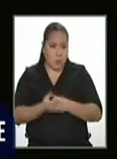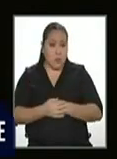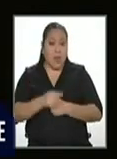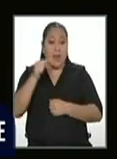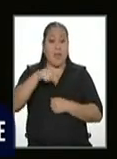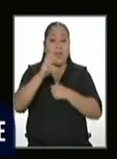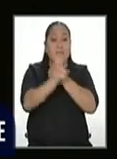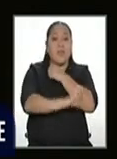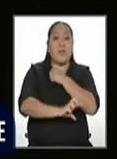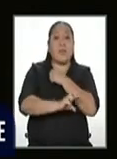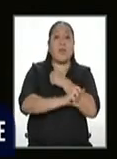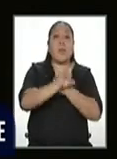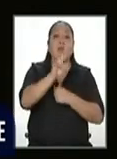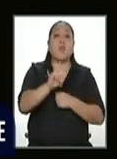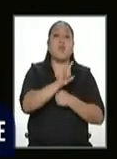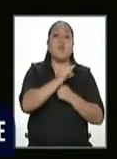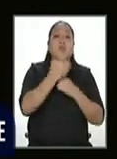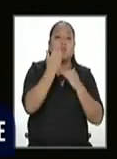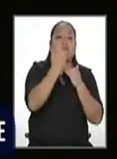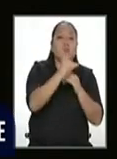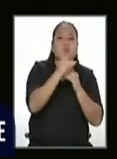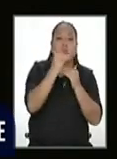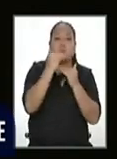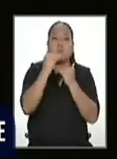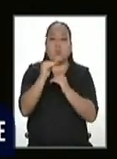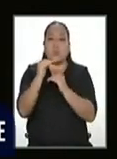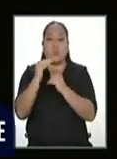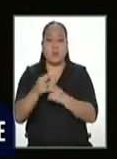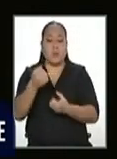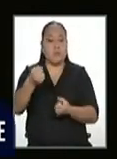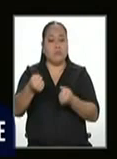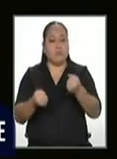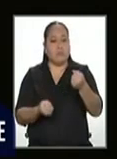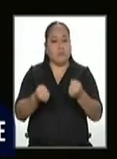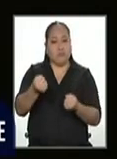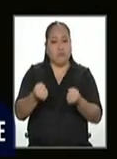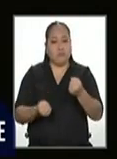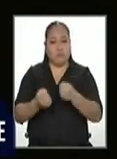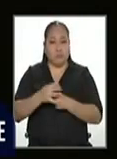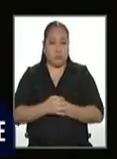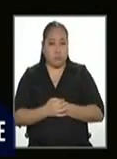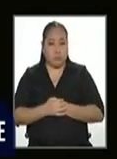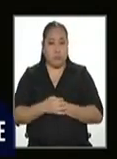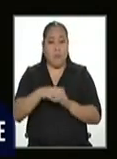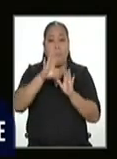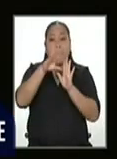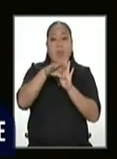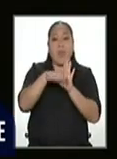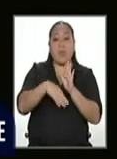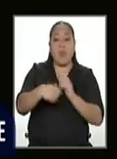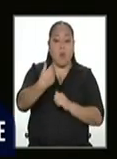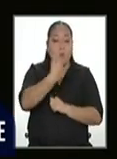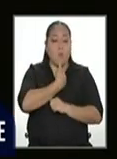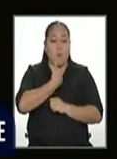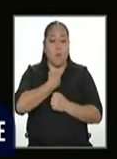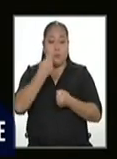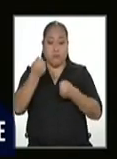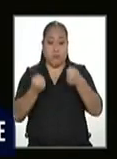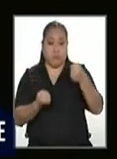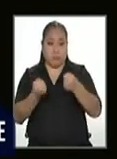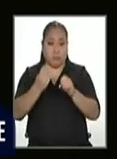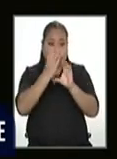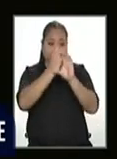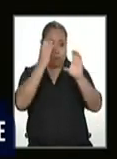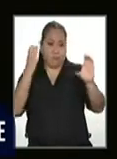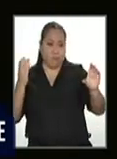país, el uso restringido de los vehículos, la disminución de nuestra propia movilidad,